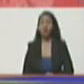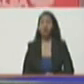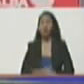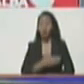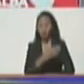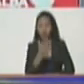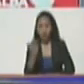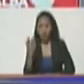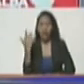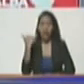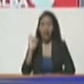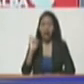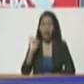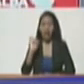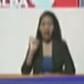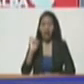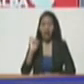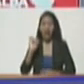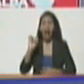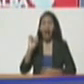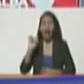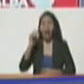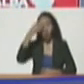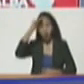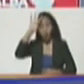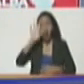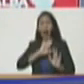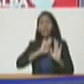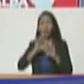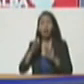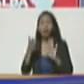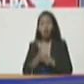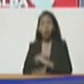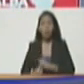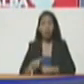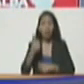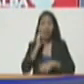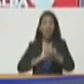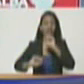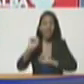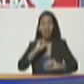con Cuba en la primera fila de esta batalla por la vida,